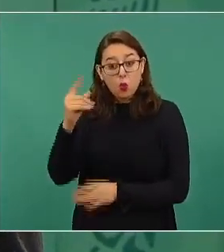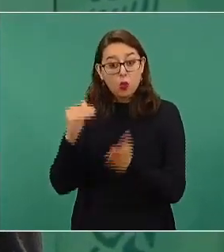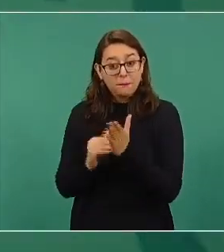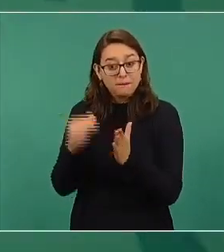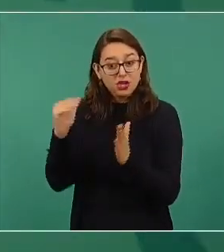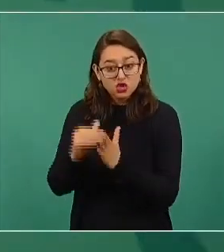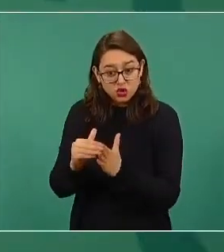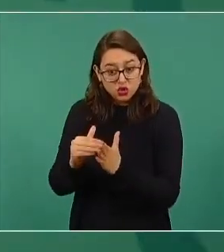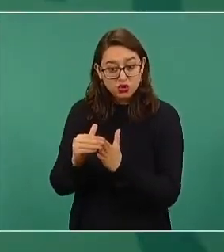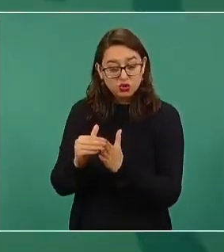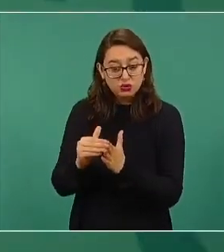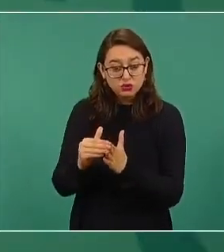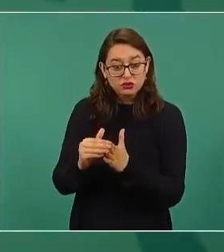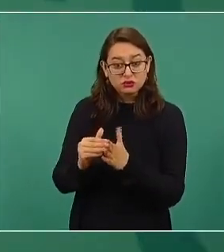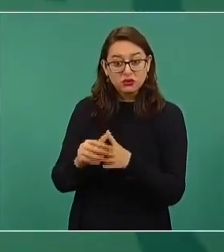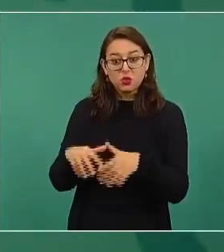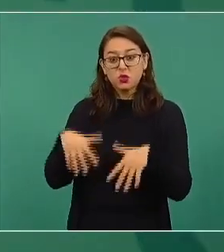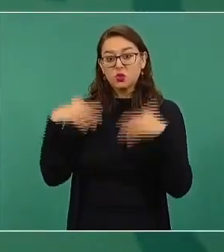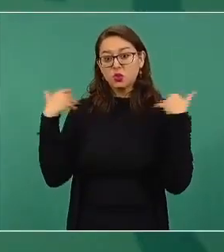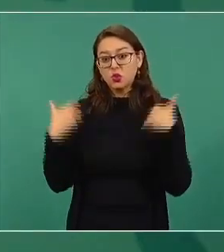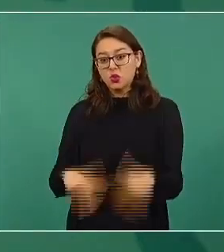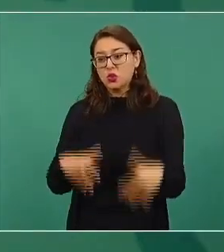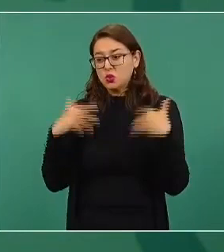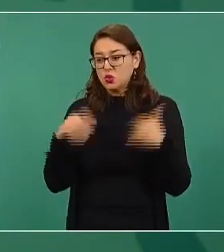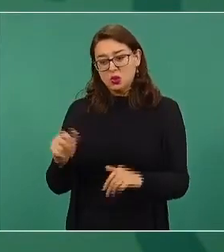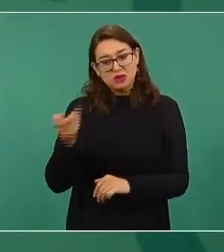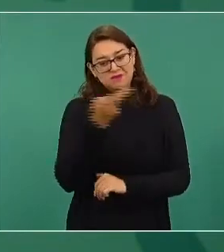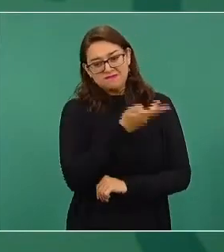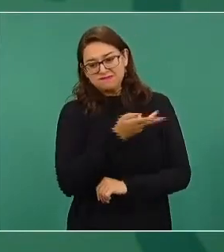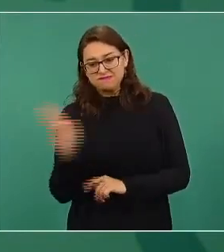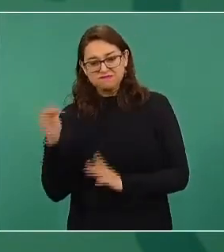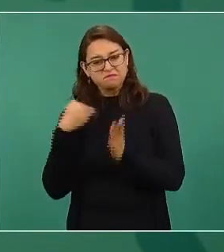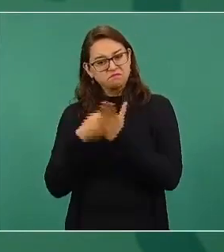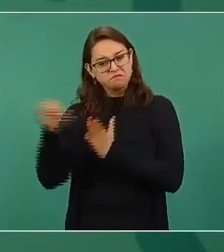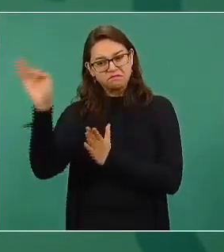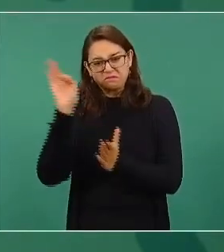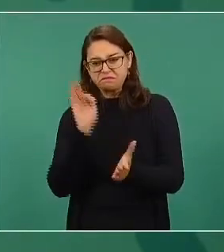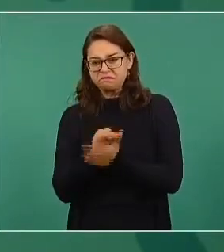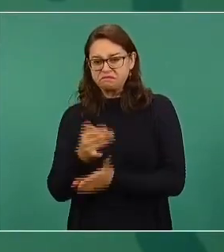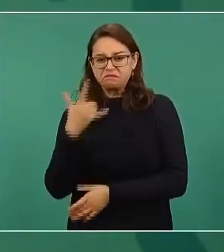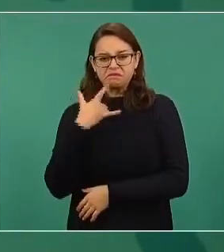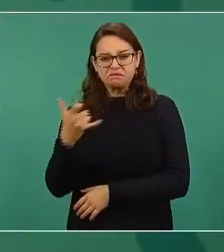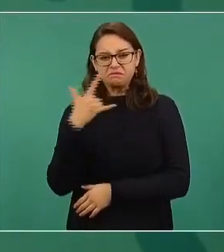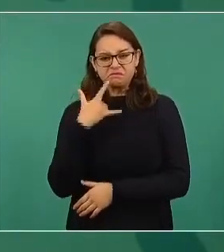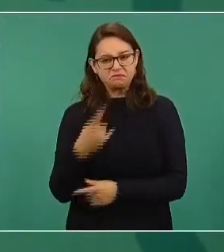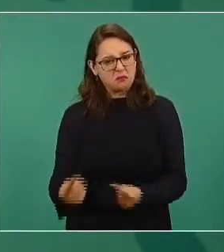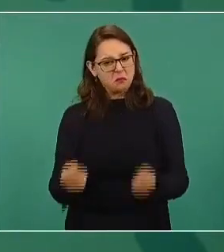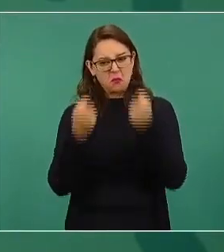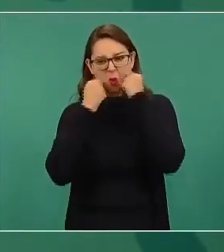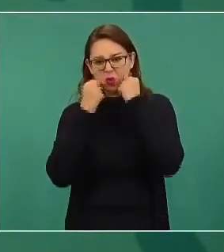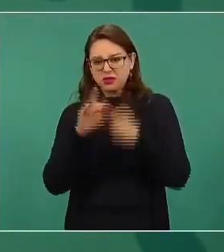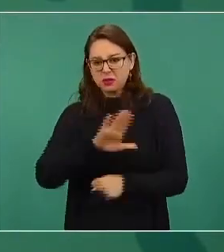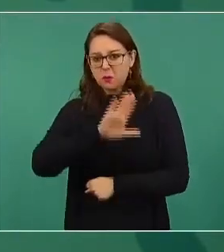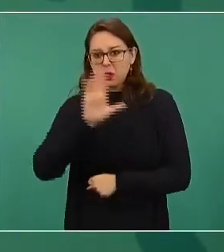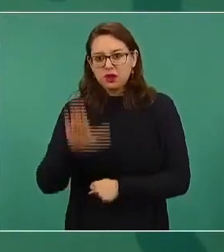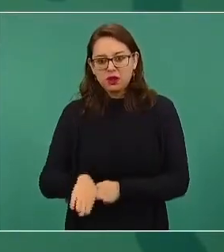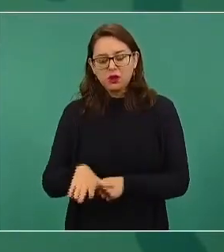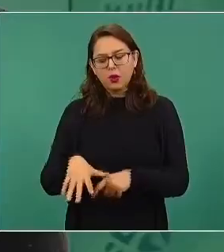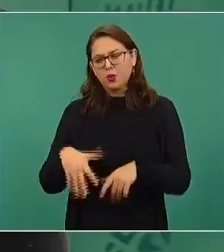ese esfuerzo, sacrificio de muchos mexicanos, se lograron cambios,